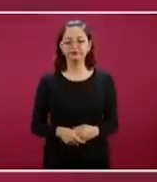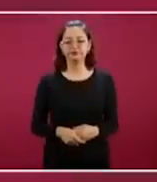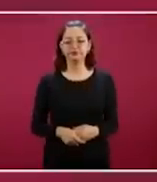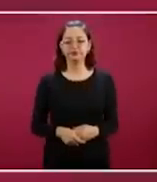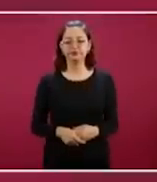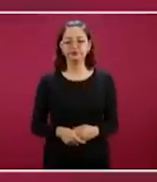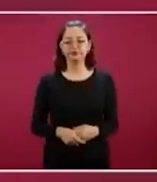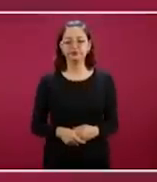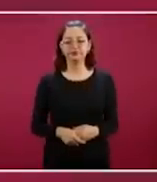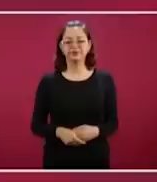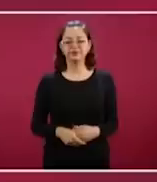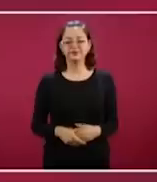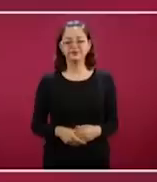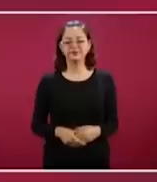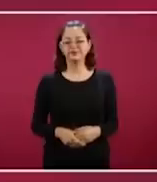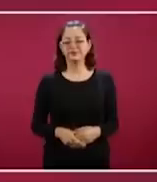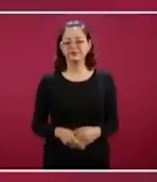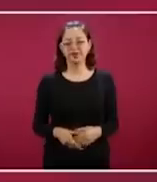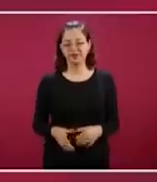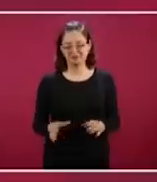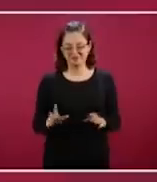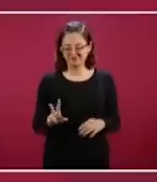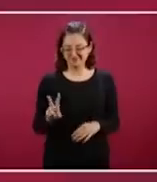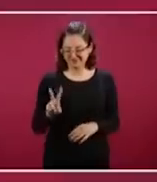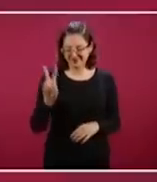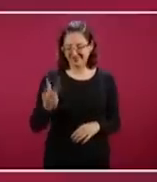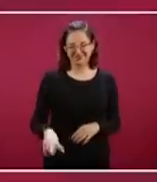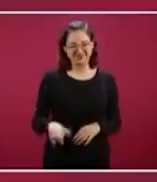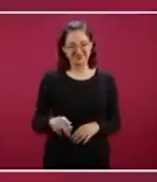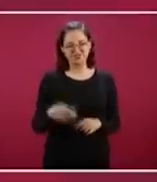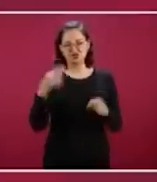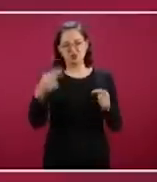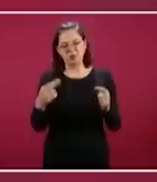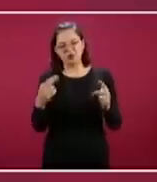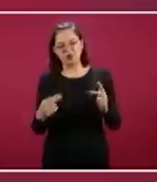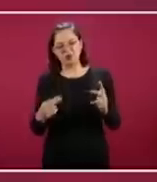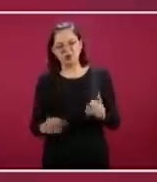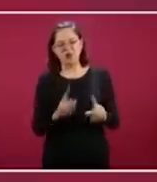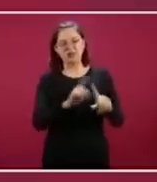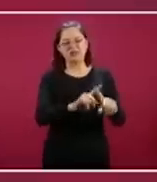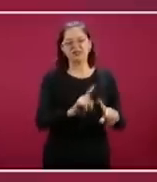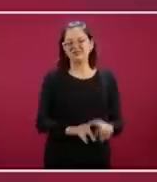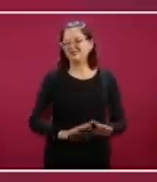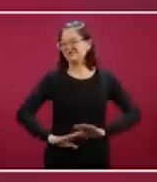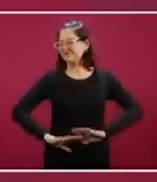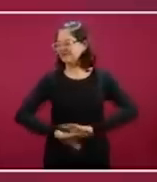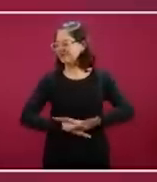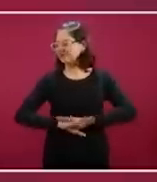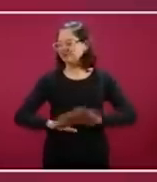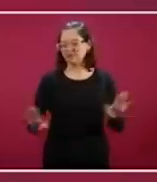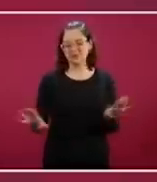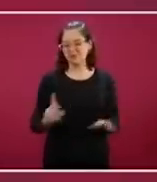ni siquiera voy a mencionar quiénes están haciendo esto,